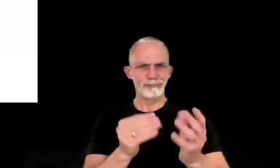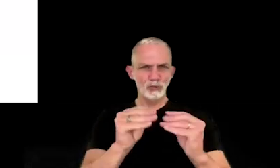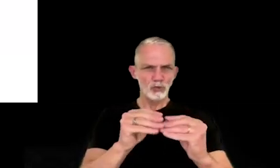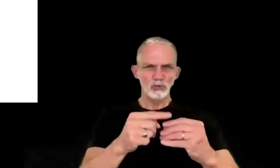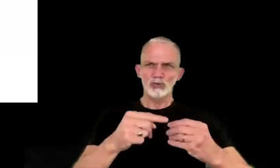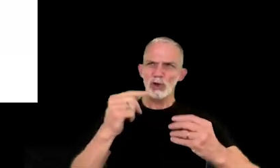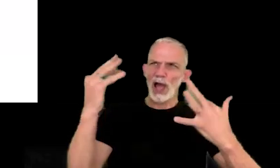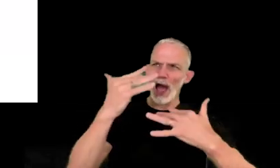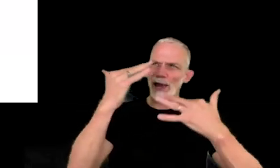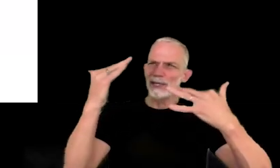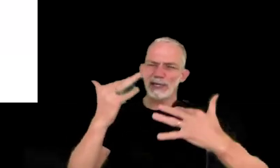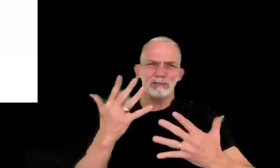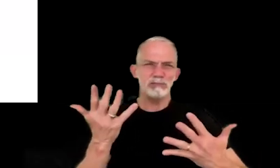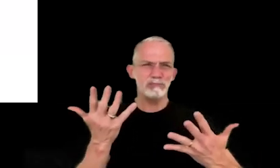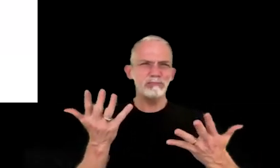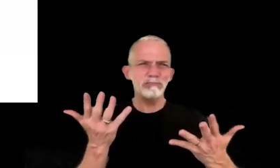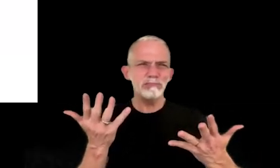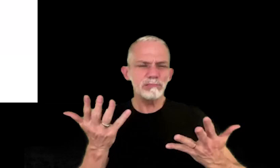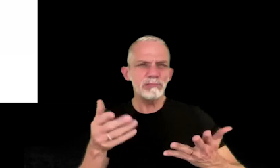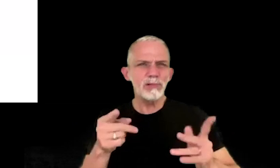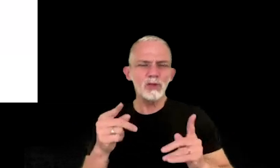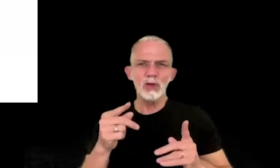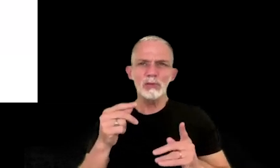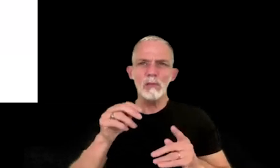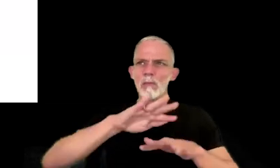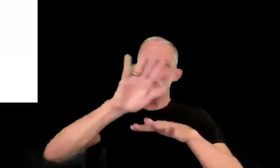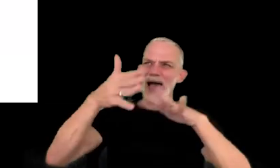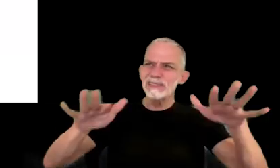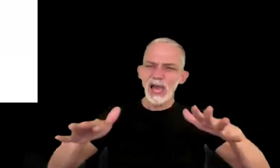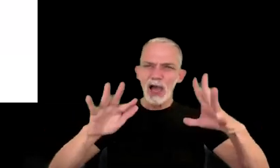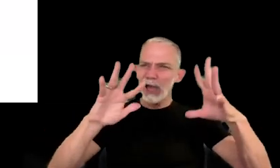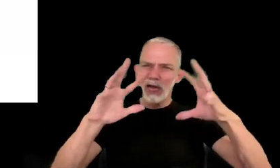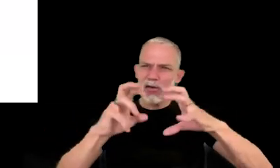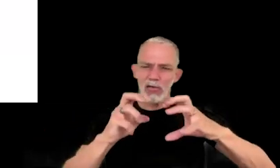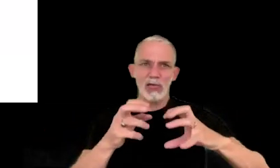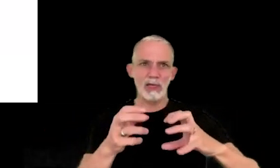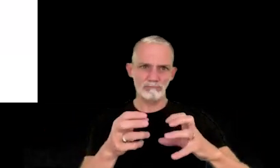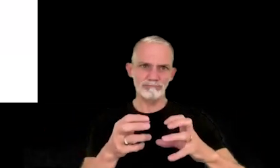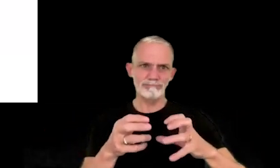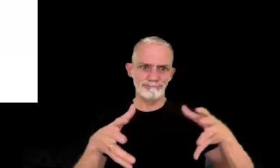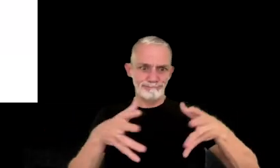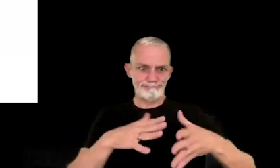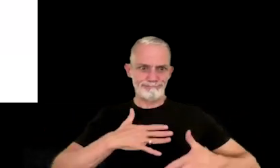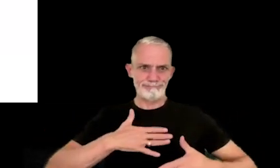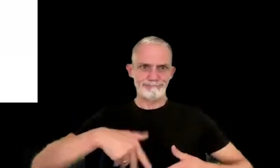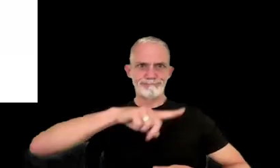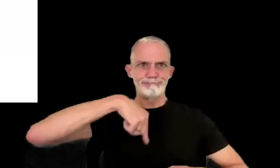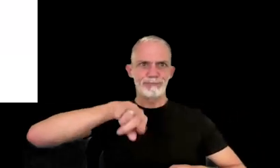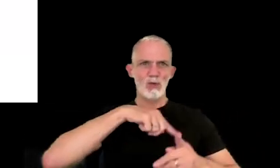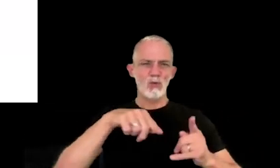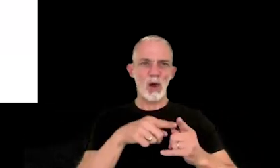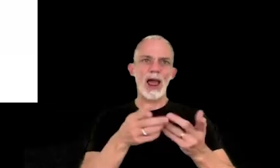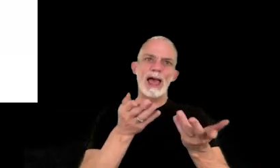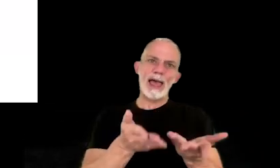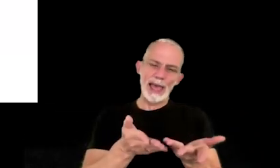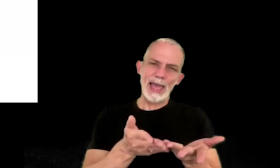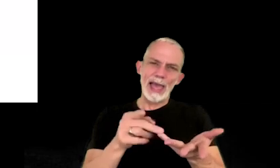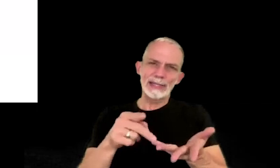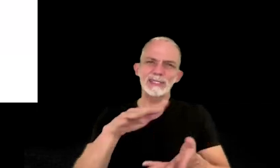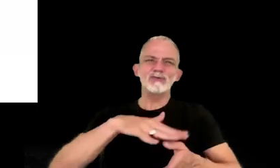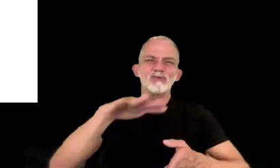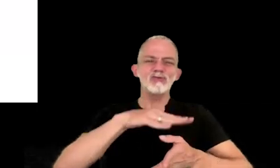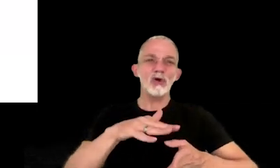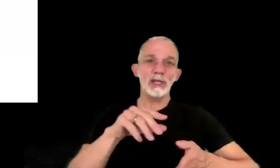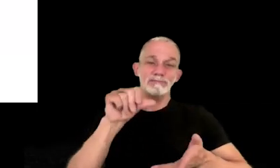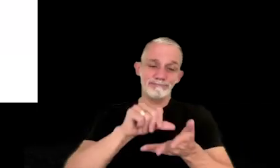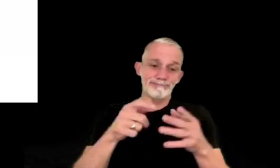que se contamina el suelo, el aire, el paisaje, etc. Y todo eso va a repercutir en zonas locales y puede